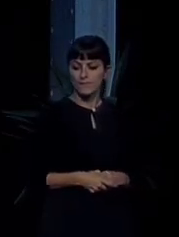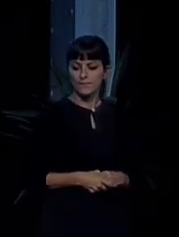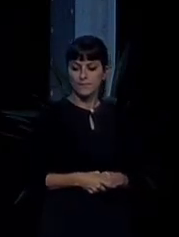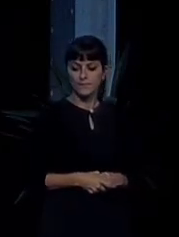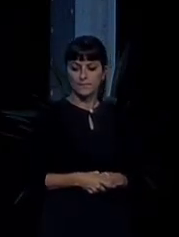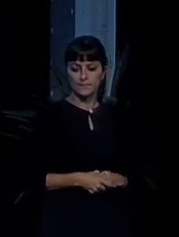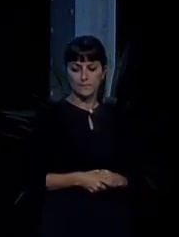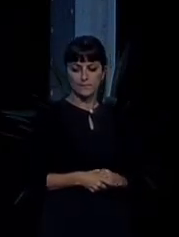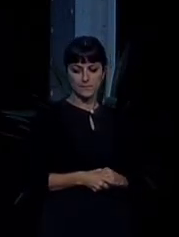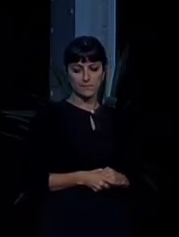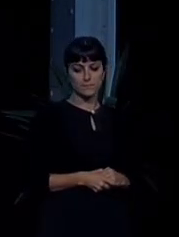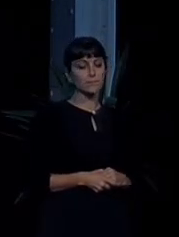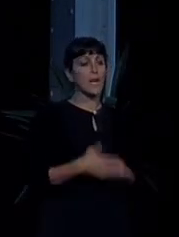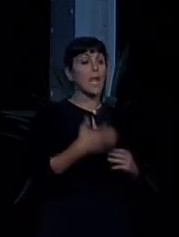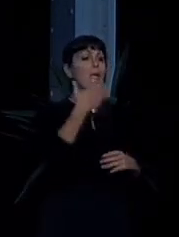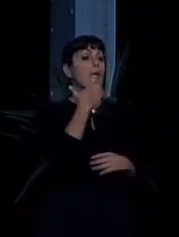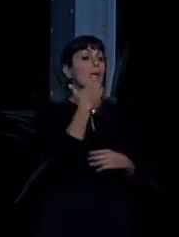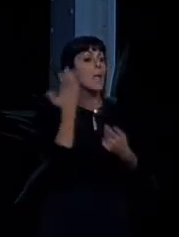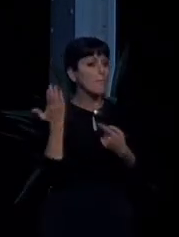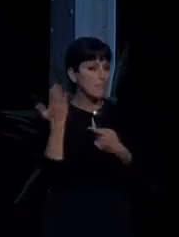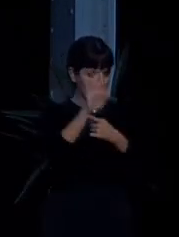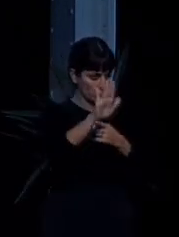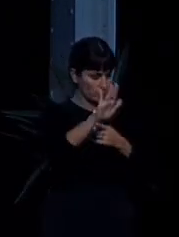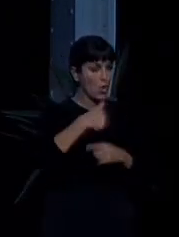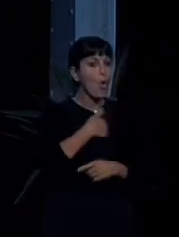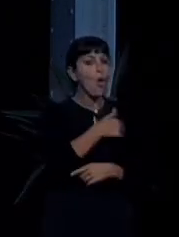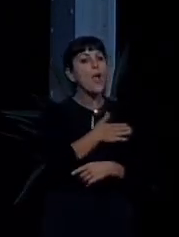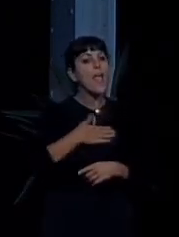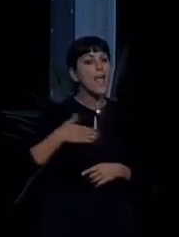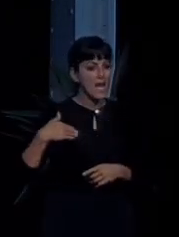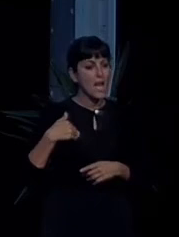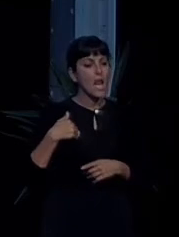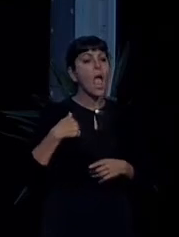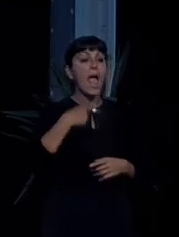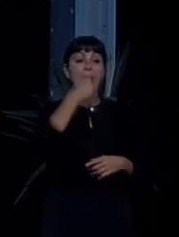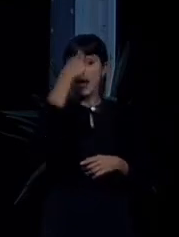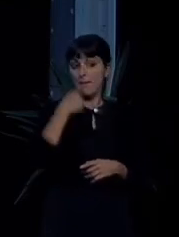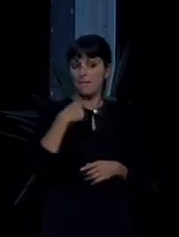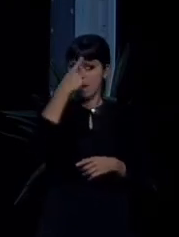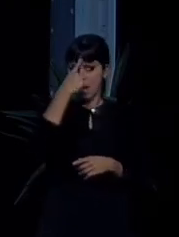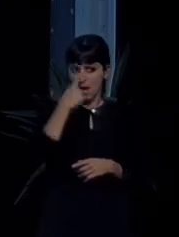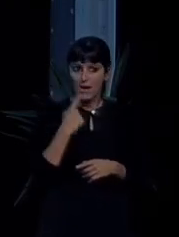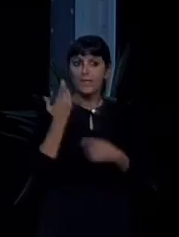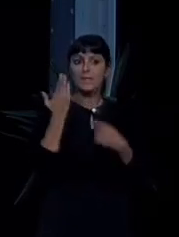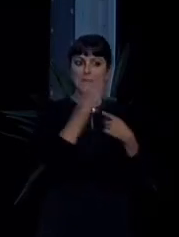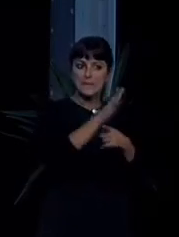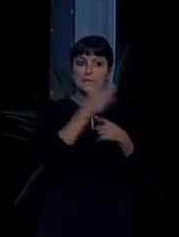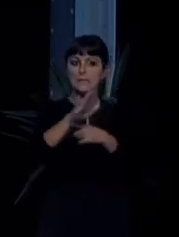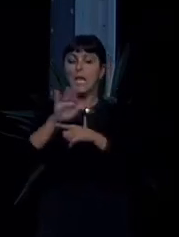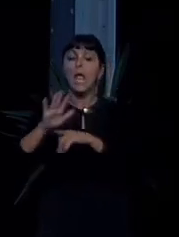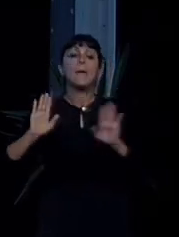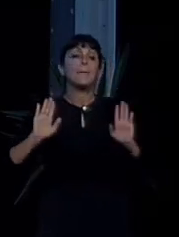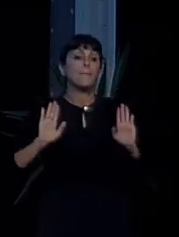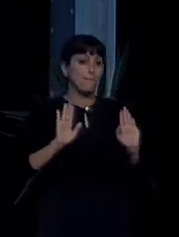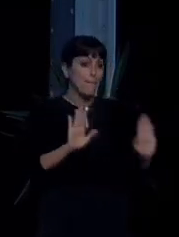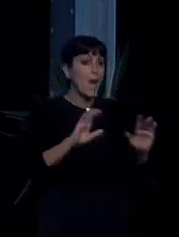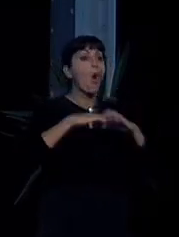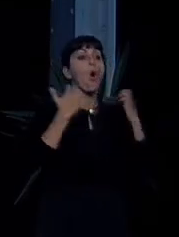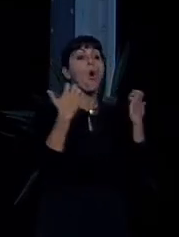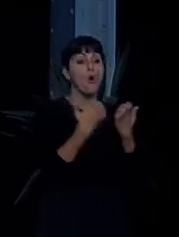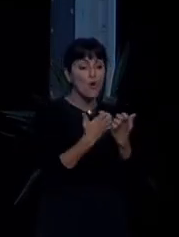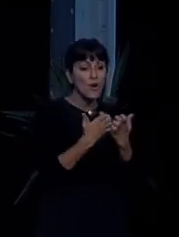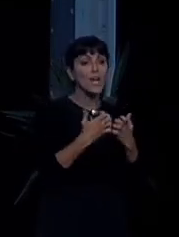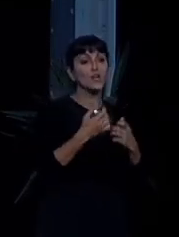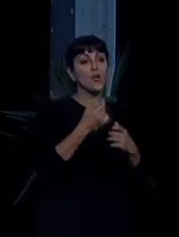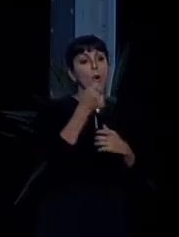Tengo este ejemplo. Me hubiese gustado compartir con vosotras algunas imágenes de Alcácer, pero como el Congreso está